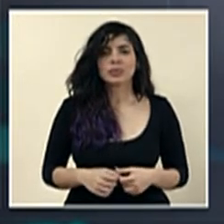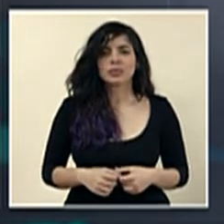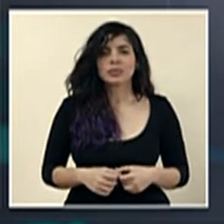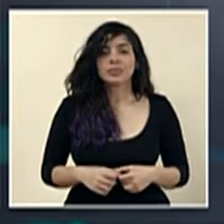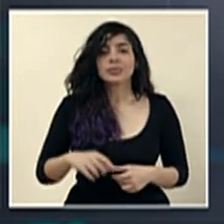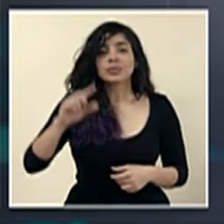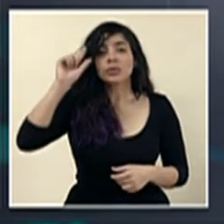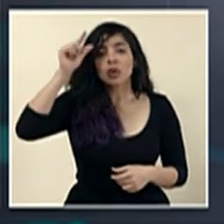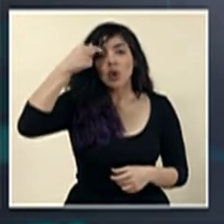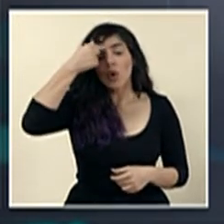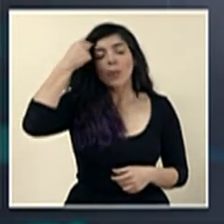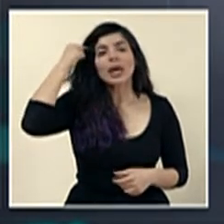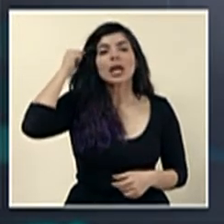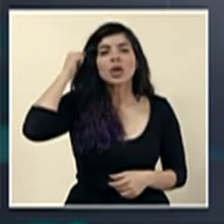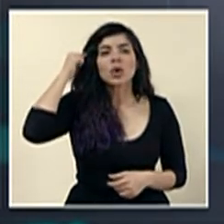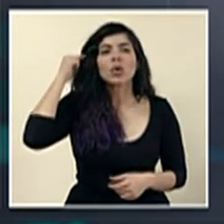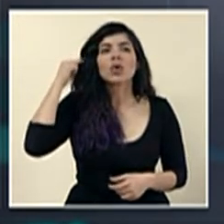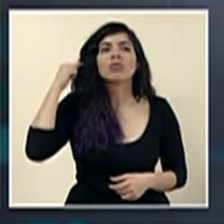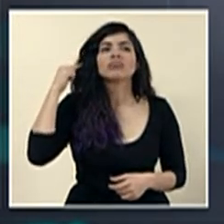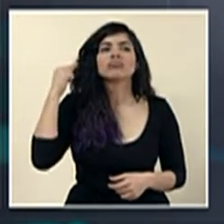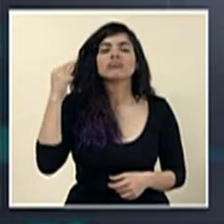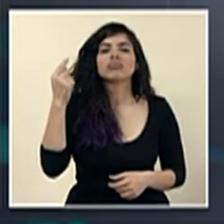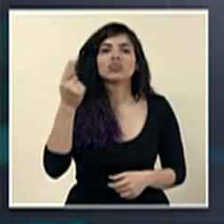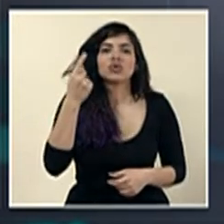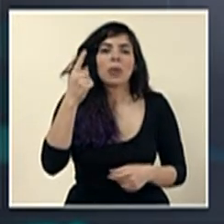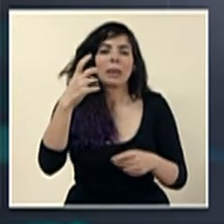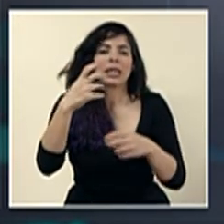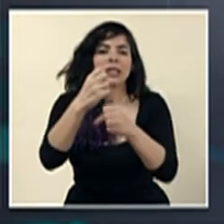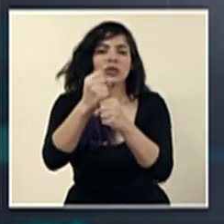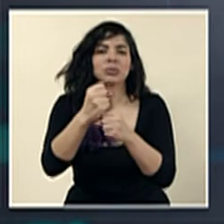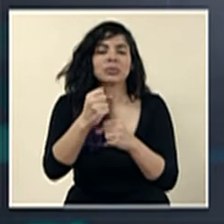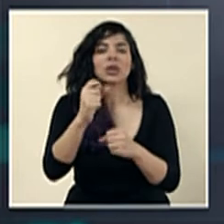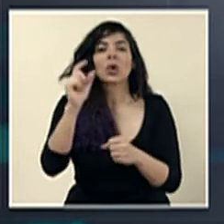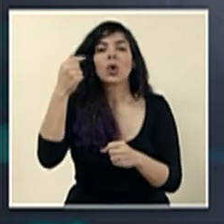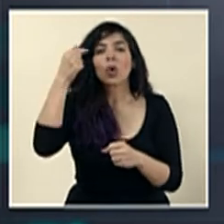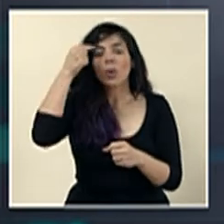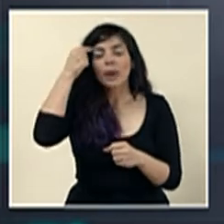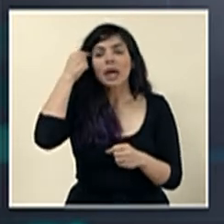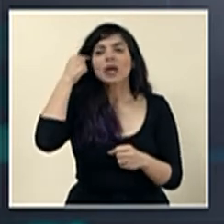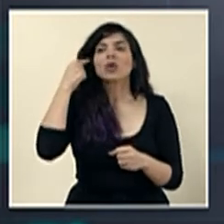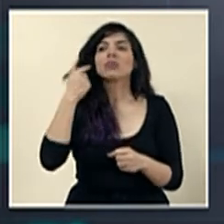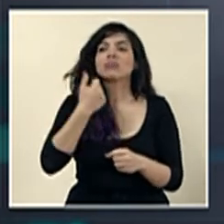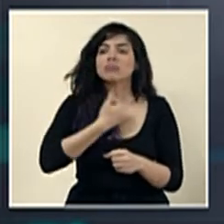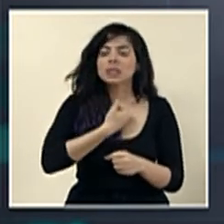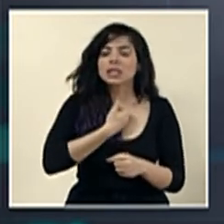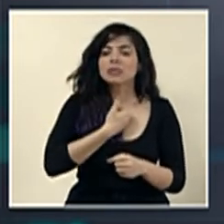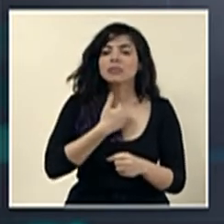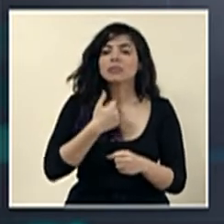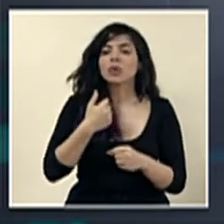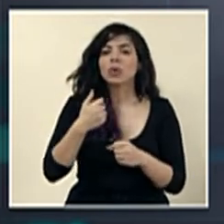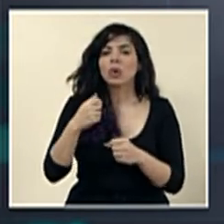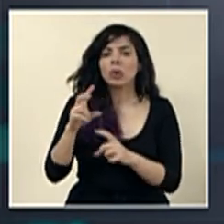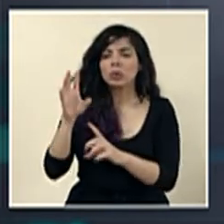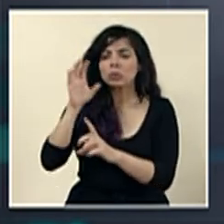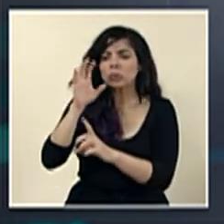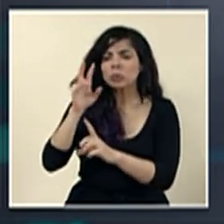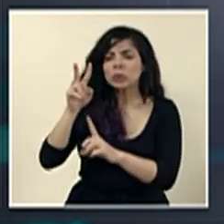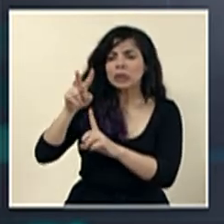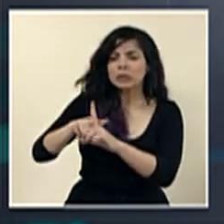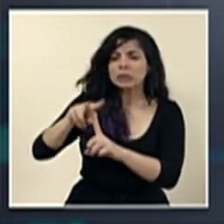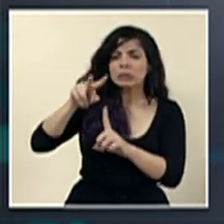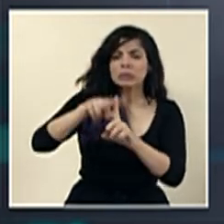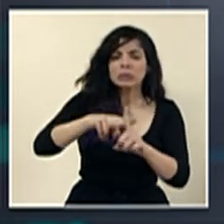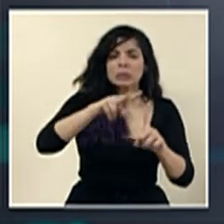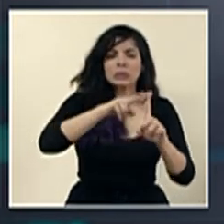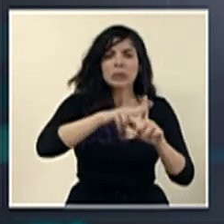El gobierno, nada más para resumir, aparte de estar implementando